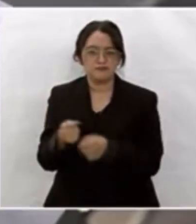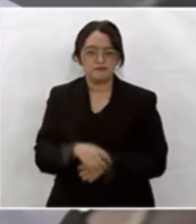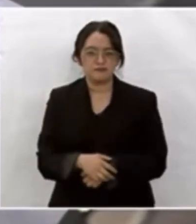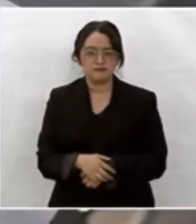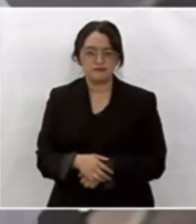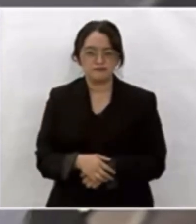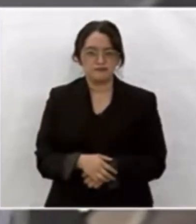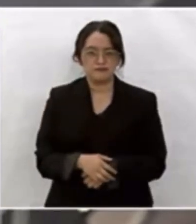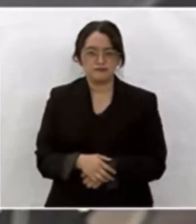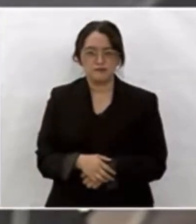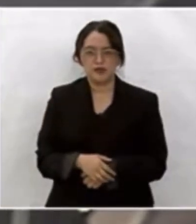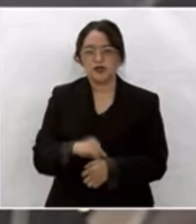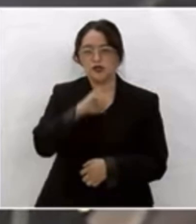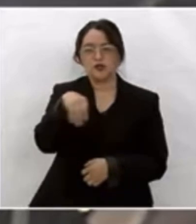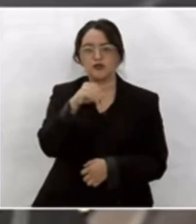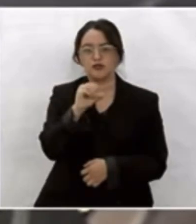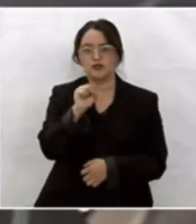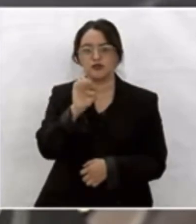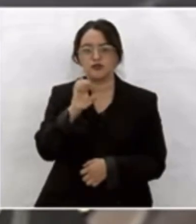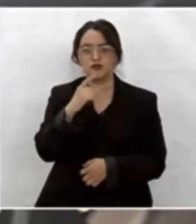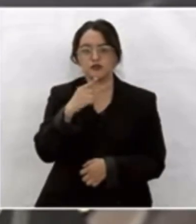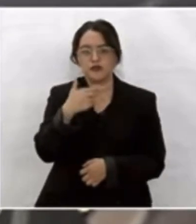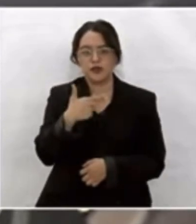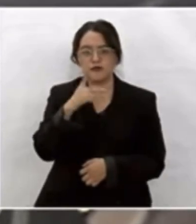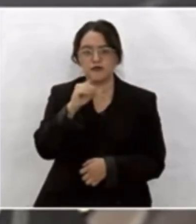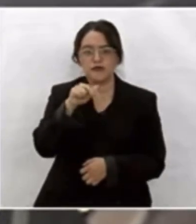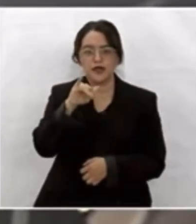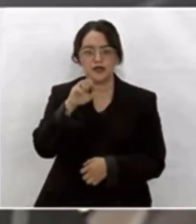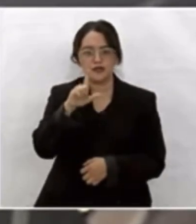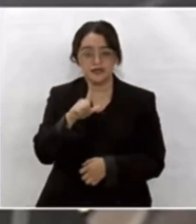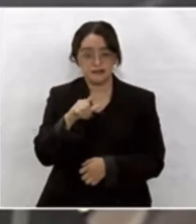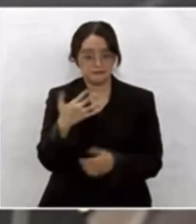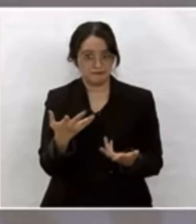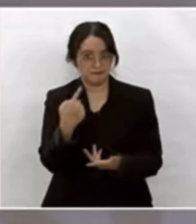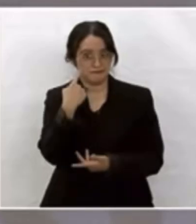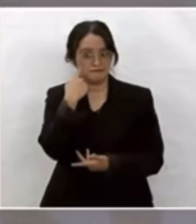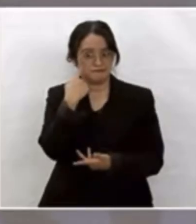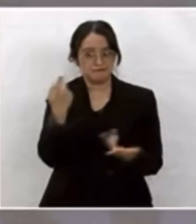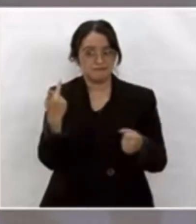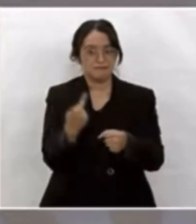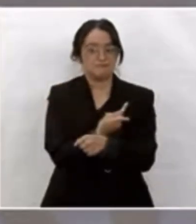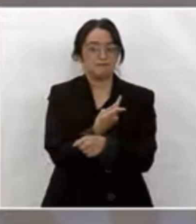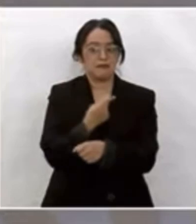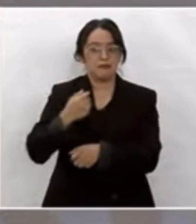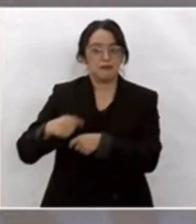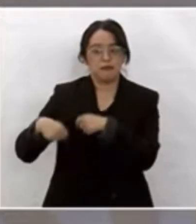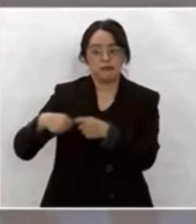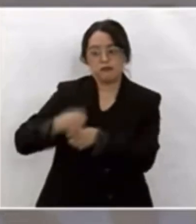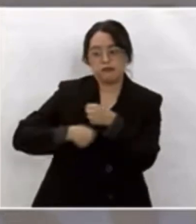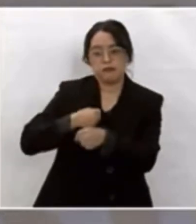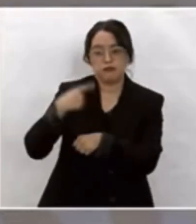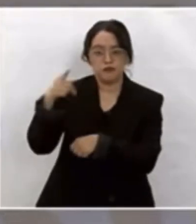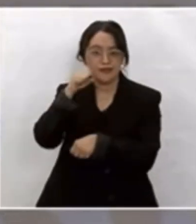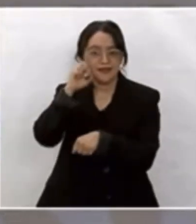por Joseph Daniel, que miren cómo son las cosas. Al paso del tiempo, ese